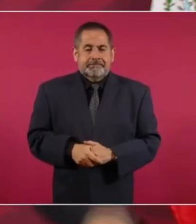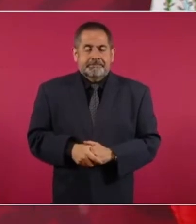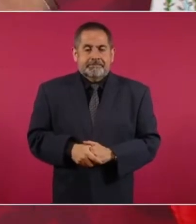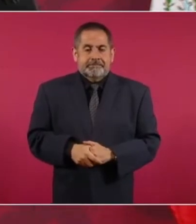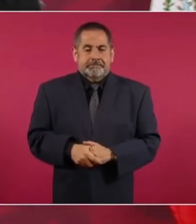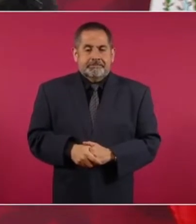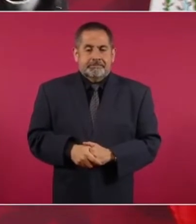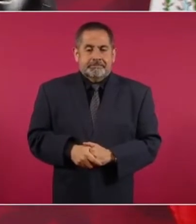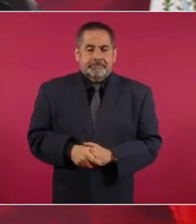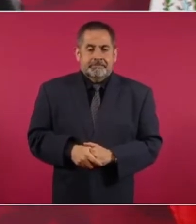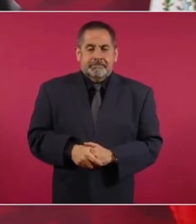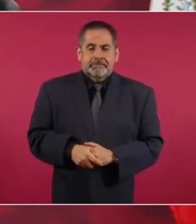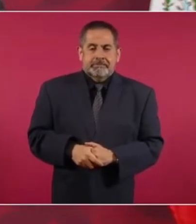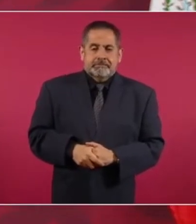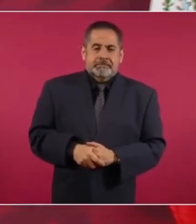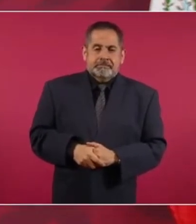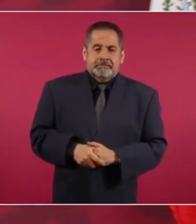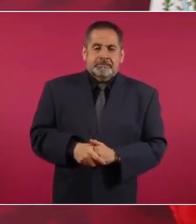Y